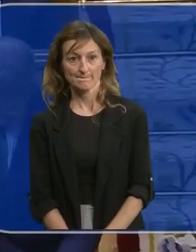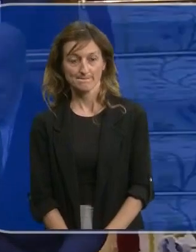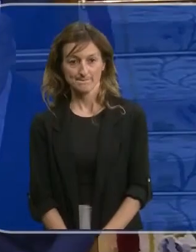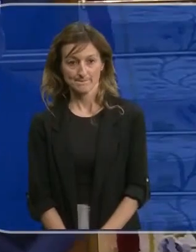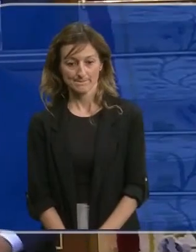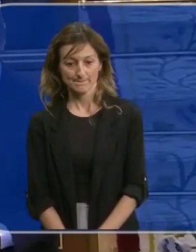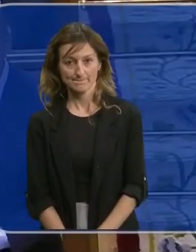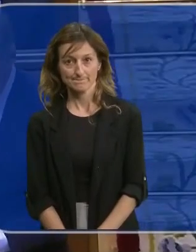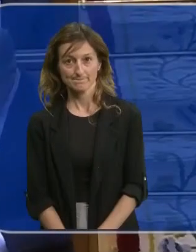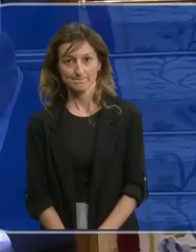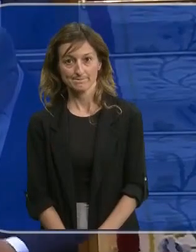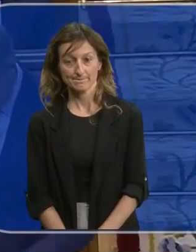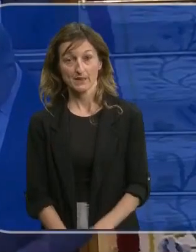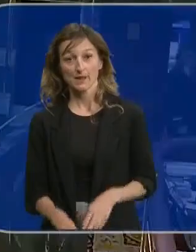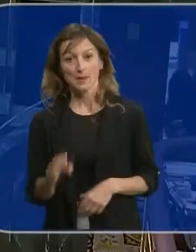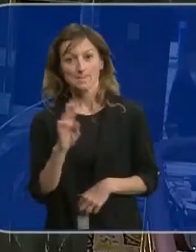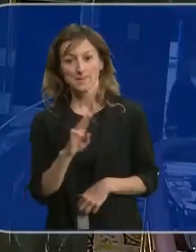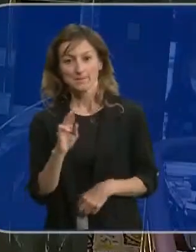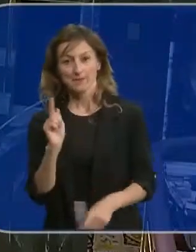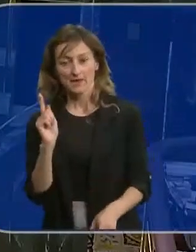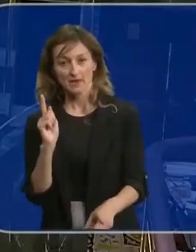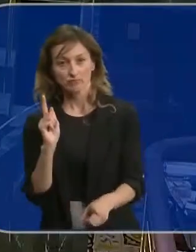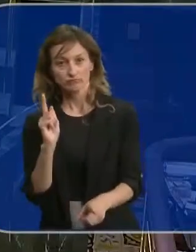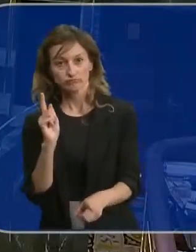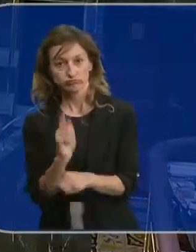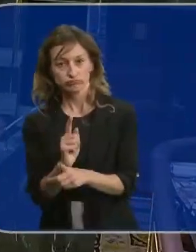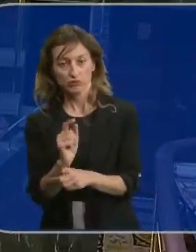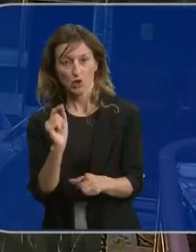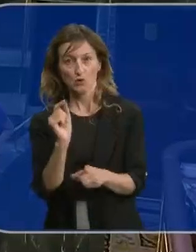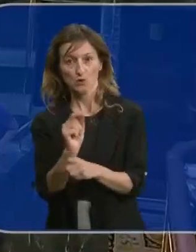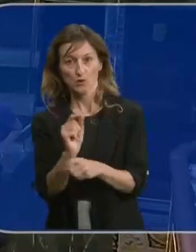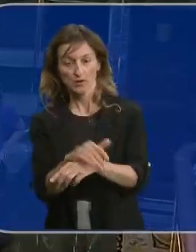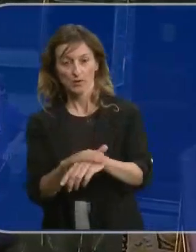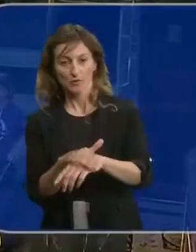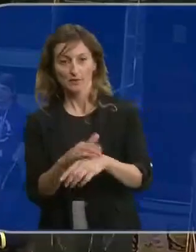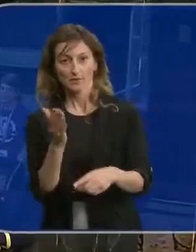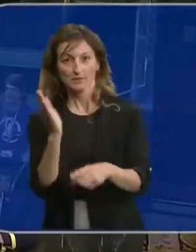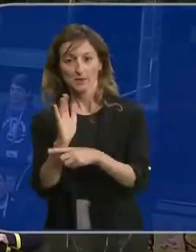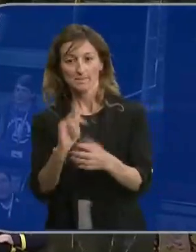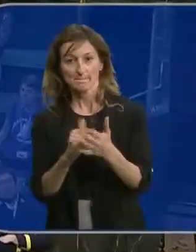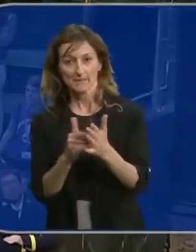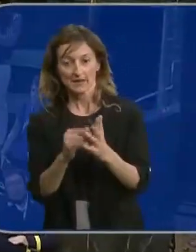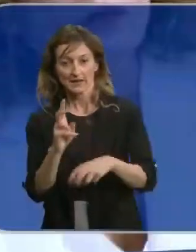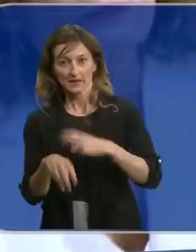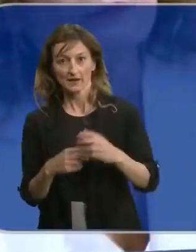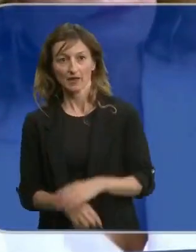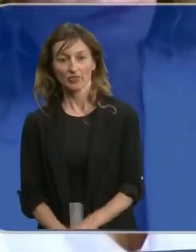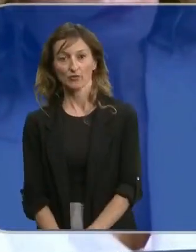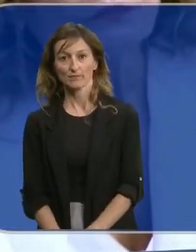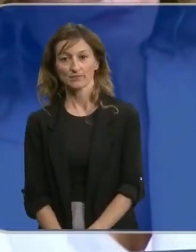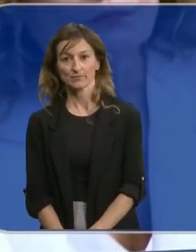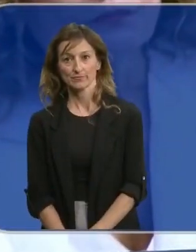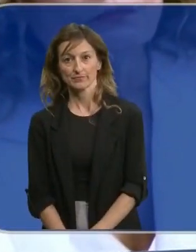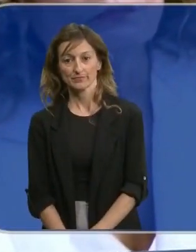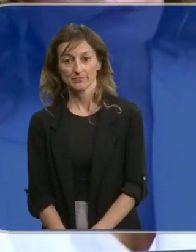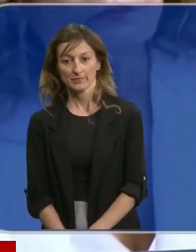ilegal el partido popular carga contra la deriva autoritaria que atribuye al gobierno tras la presentación de su plan de regeneración dicen que